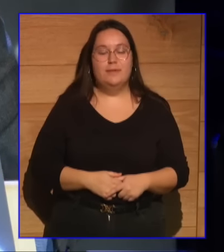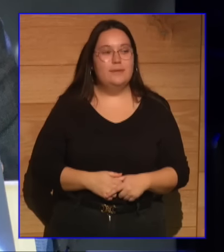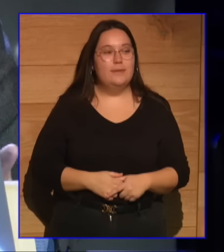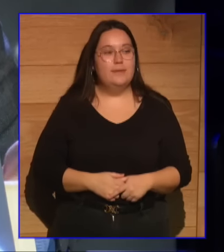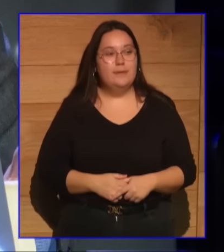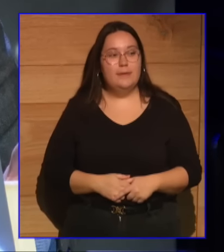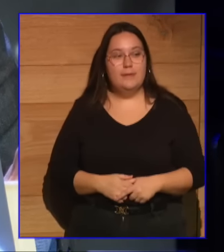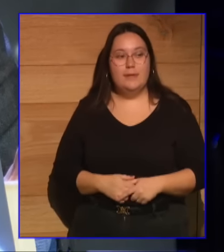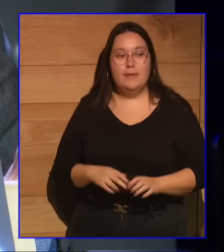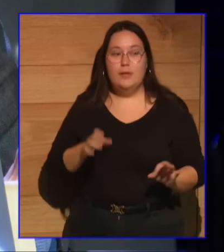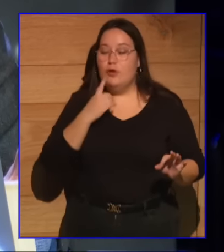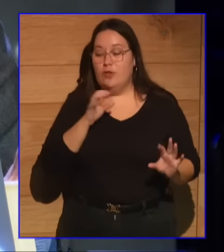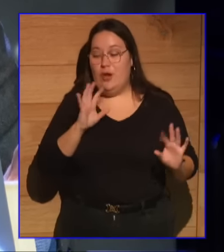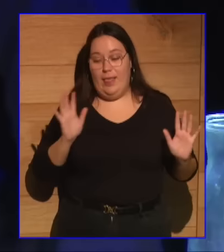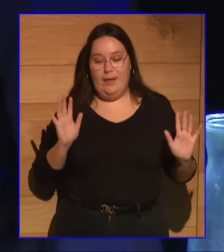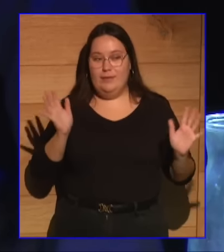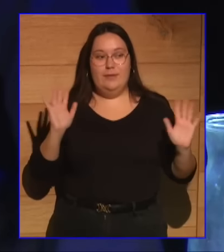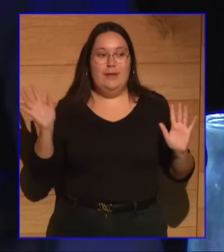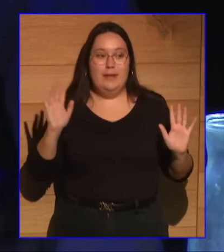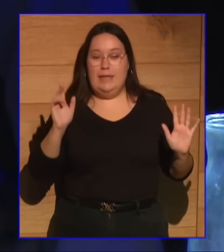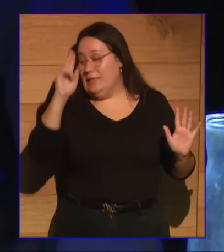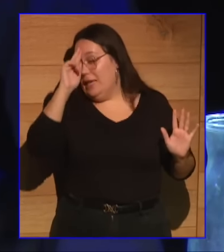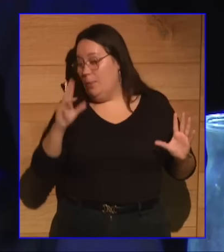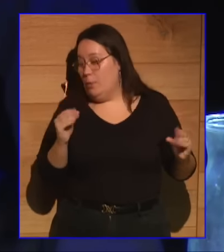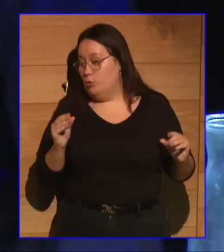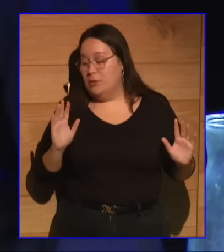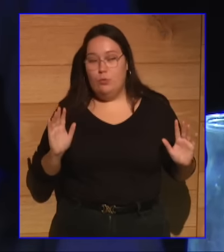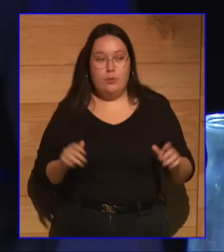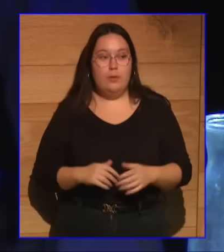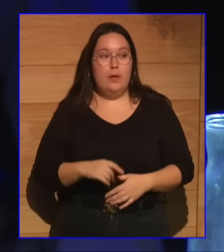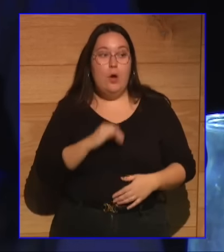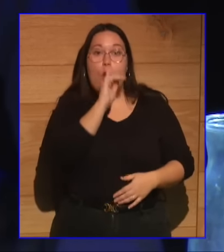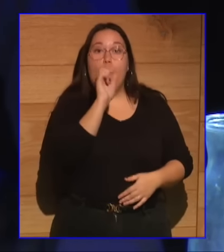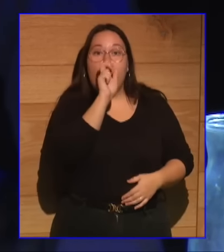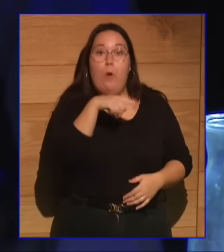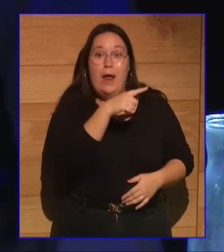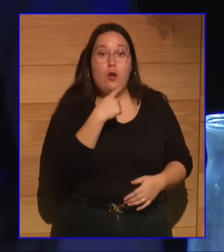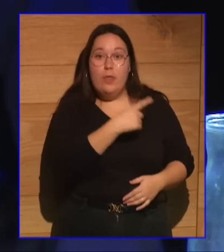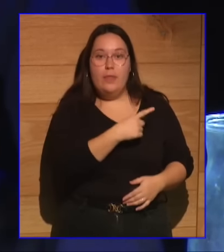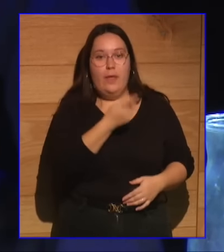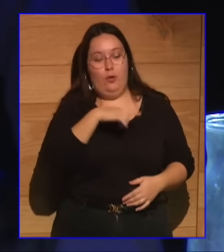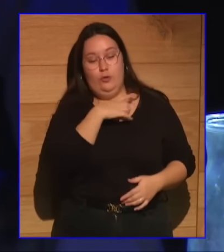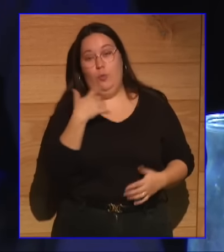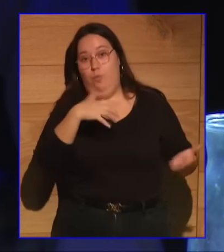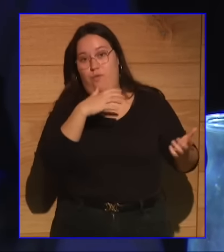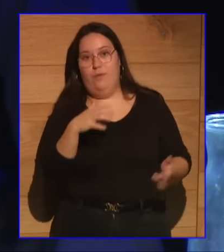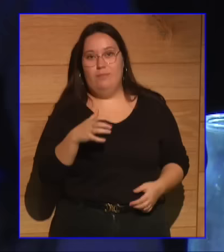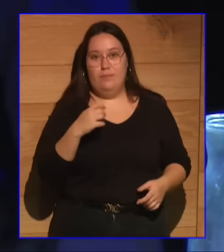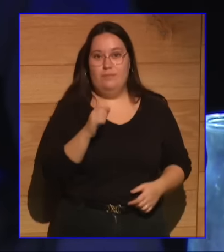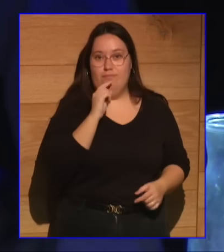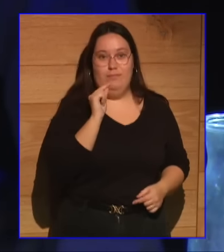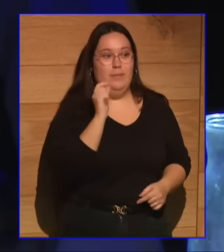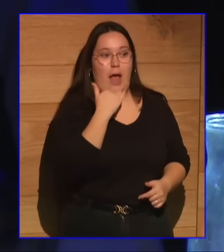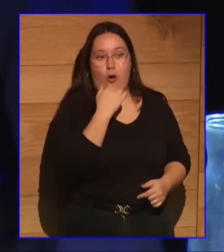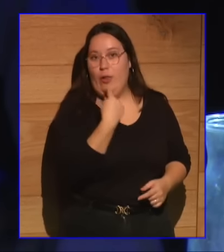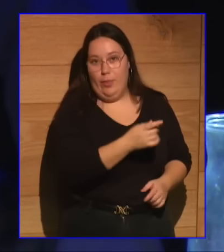nadie ha dicho nada, ¿eh? De no dicho nada porque se le respeta muchísimo. Eso lo hace Juan y la que le liamos. Es loco, ves el de Indiana Jones, como